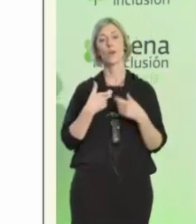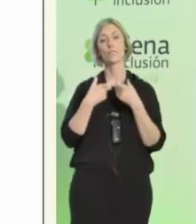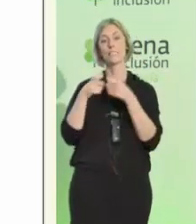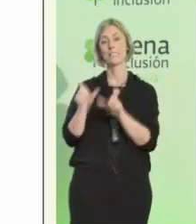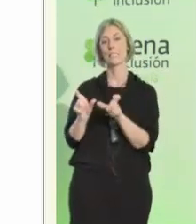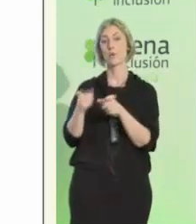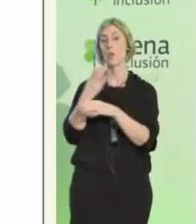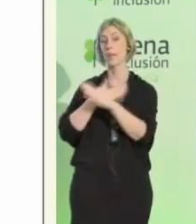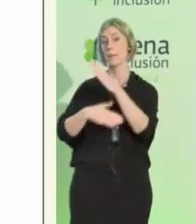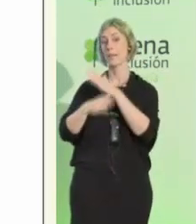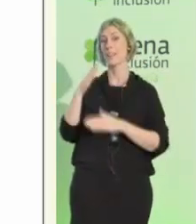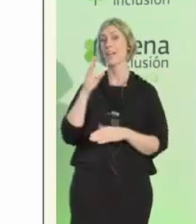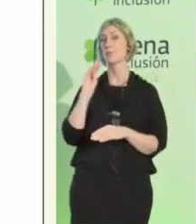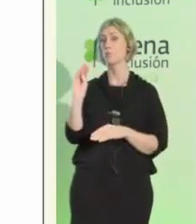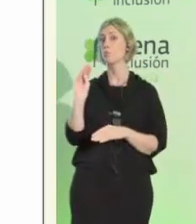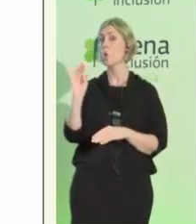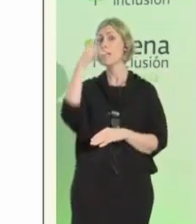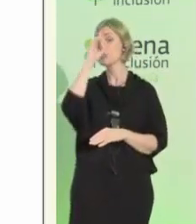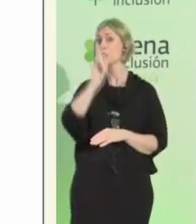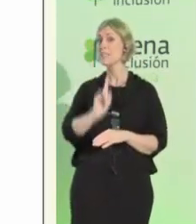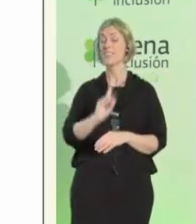cómo podía hacerlo.